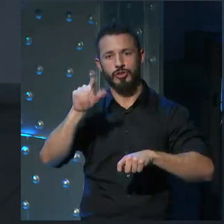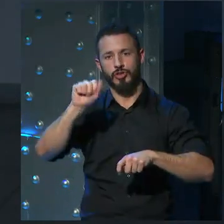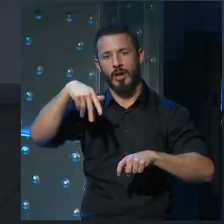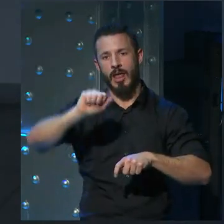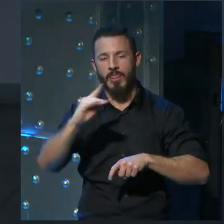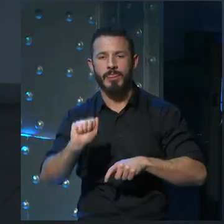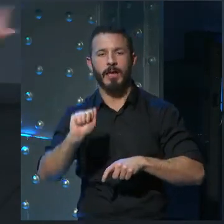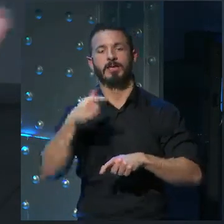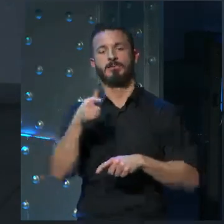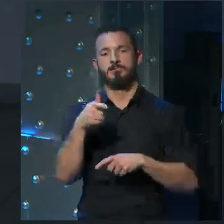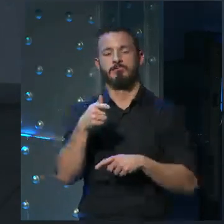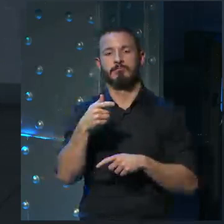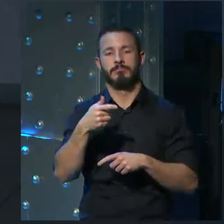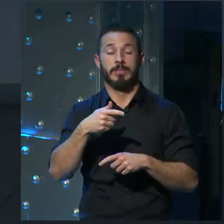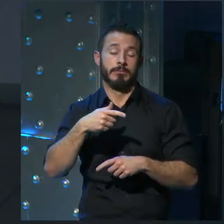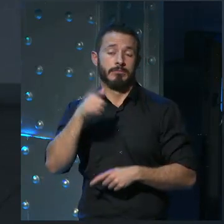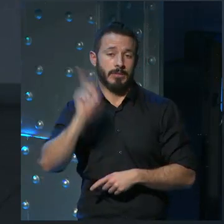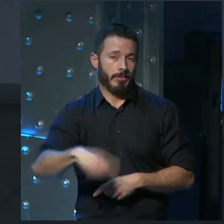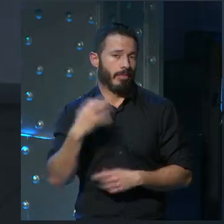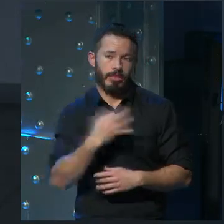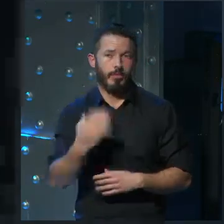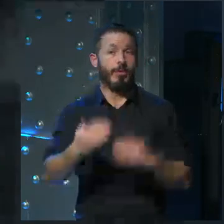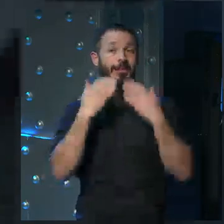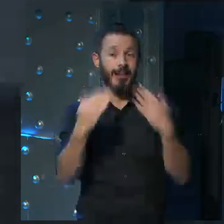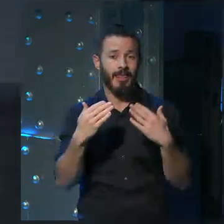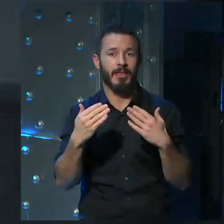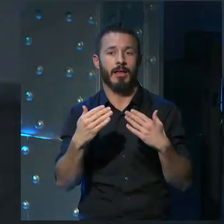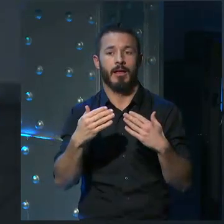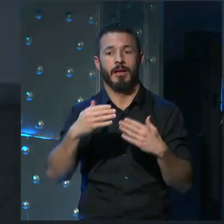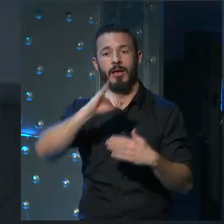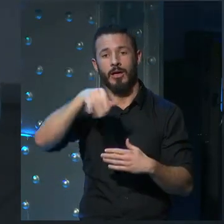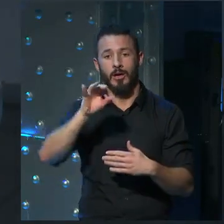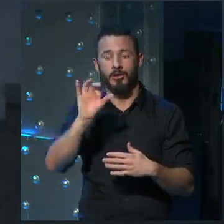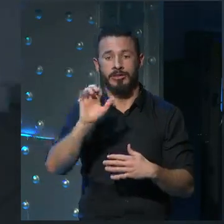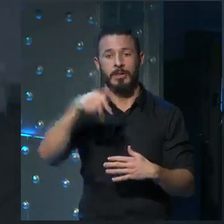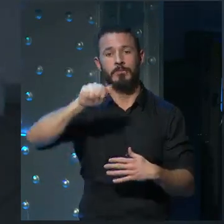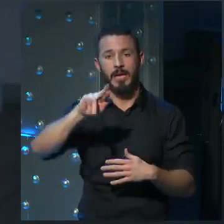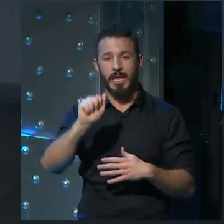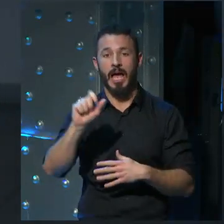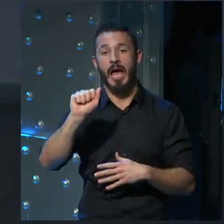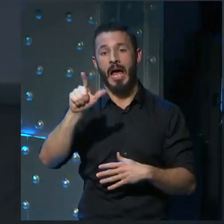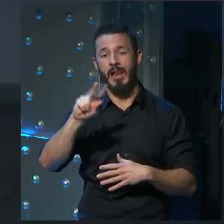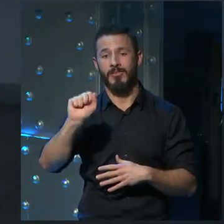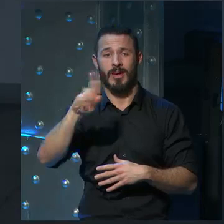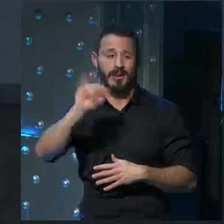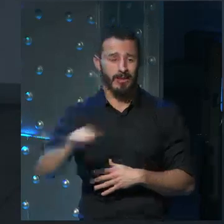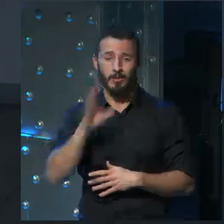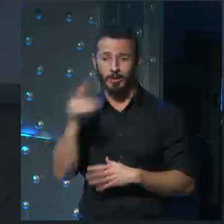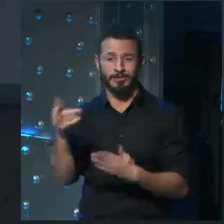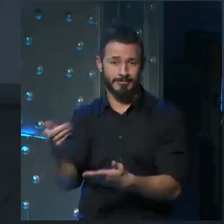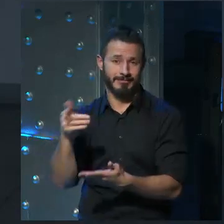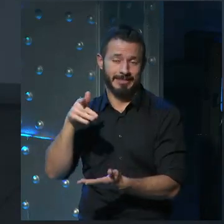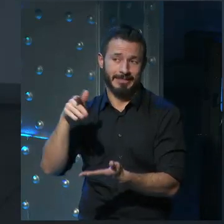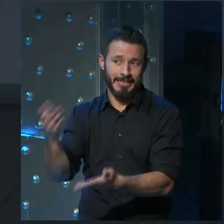Fund. Y bueno, y por supuesto tengo que dar las gracias a José María Álvarez Payete por regalarnos,